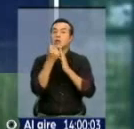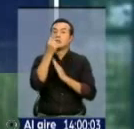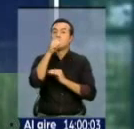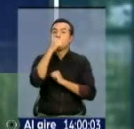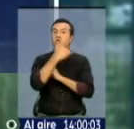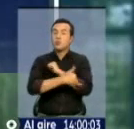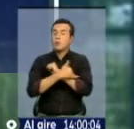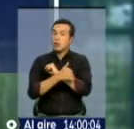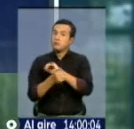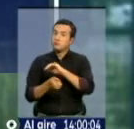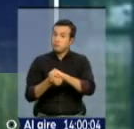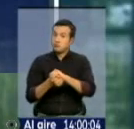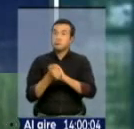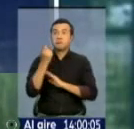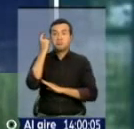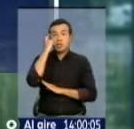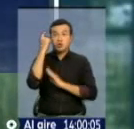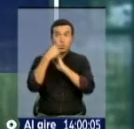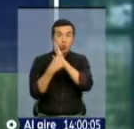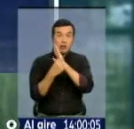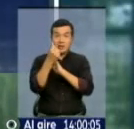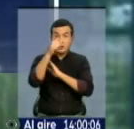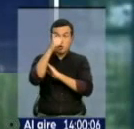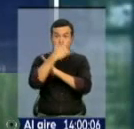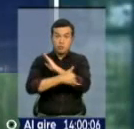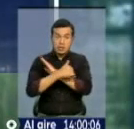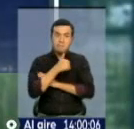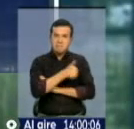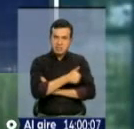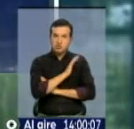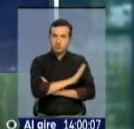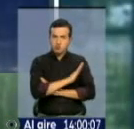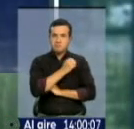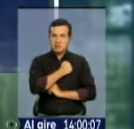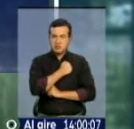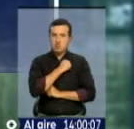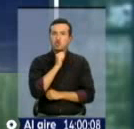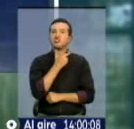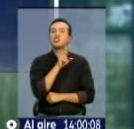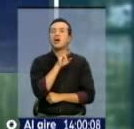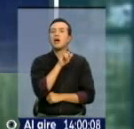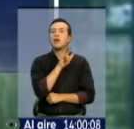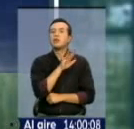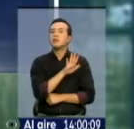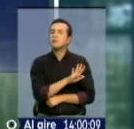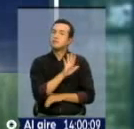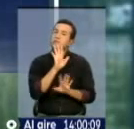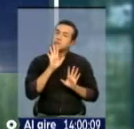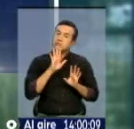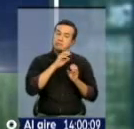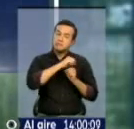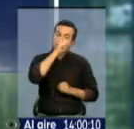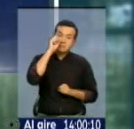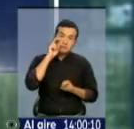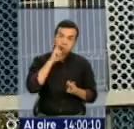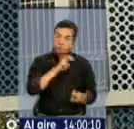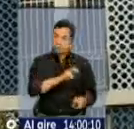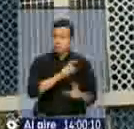exterior. Puede ser incluso que estas cuentas sean del propio señor Carlos P.C., por tanto, deja abierto para la